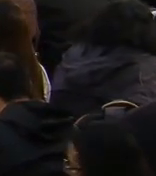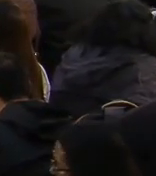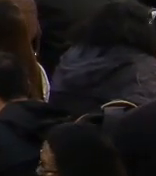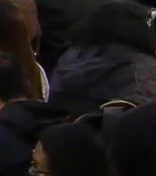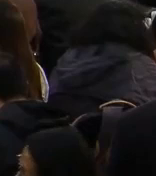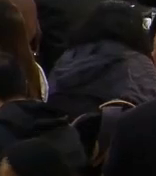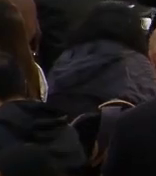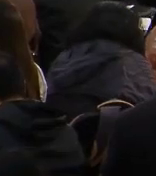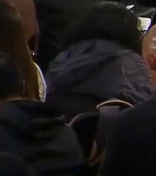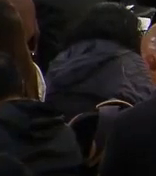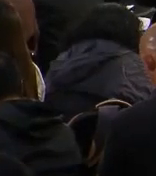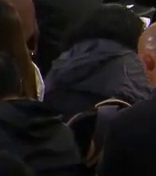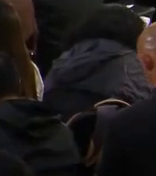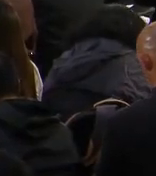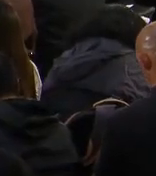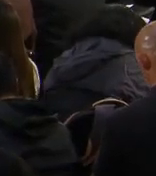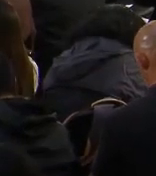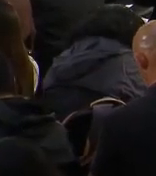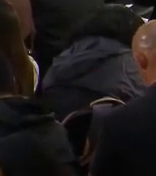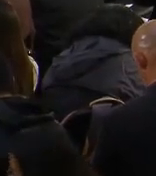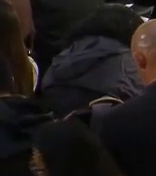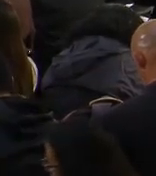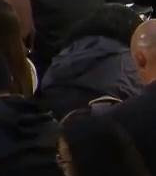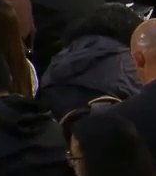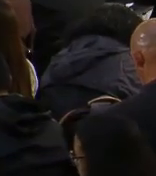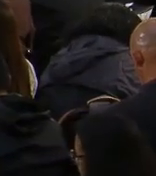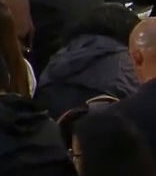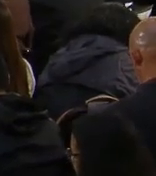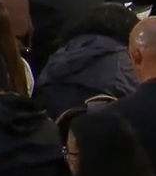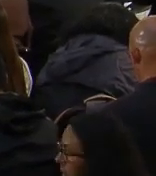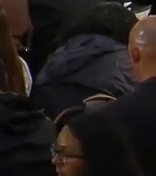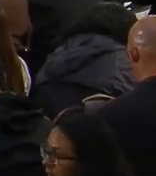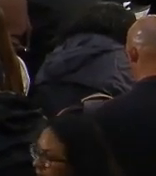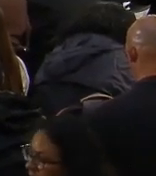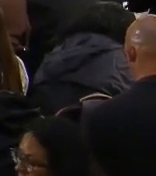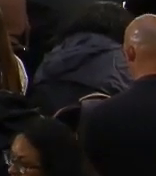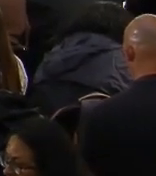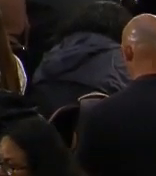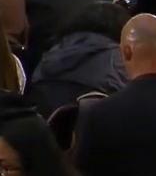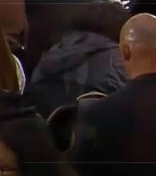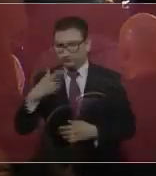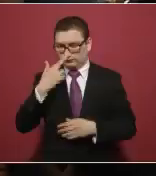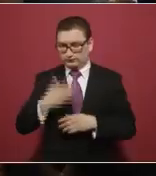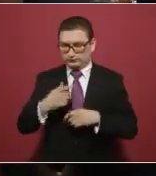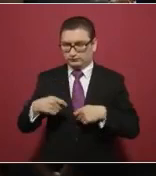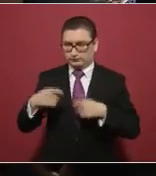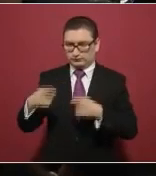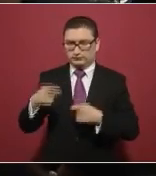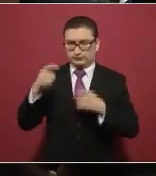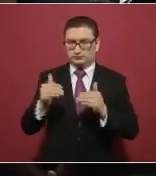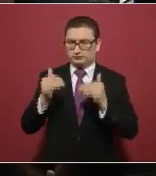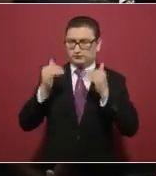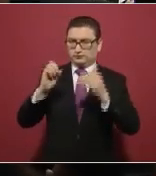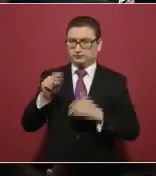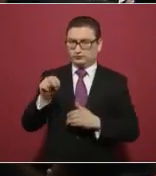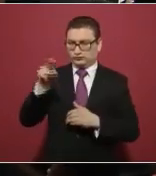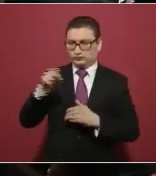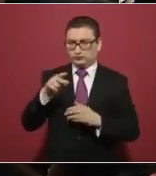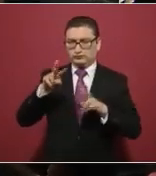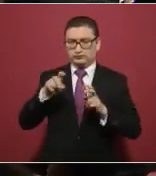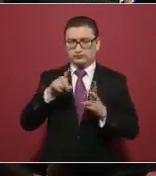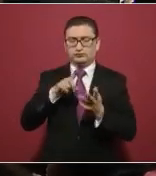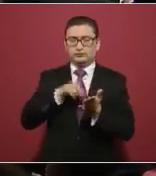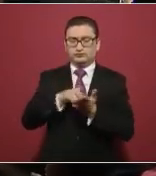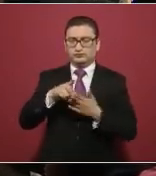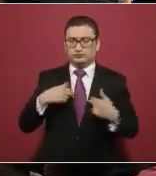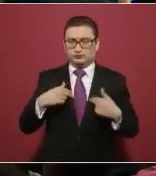A continuación, escuchemos el mensaje de la doctora Michelle Bachelet, Alta Comisionada de las Naciones Unidas para los Derechos